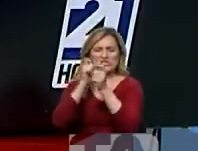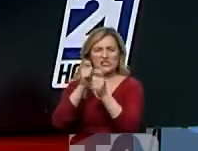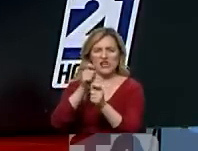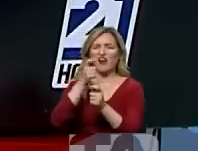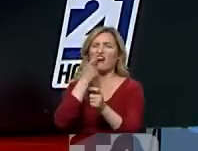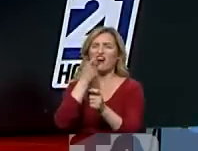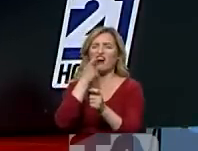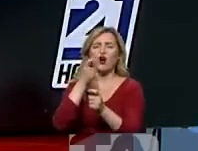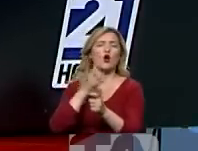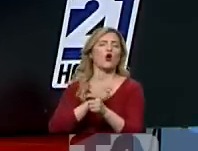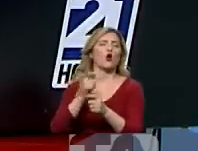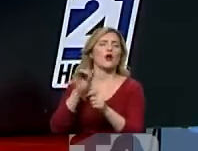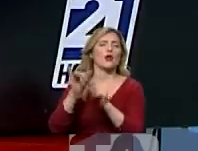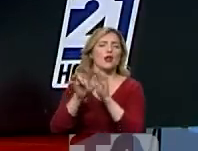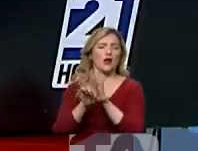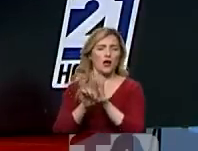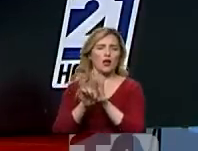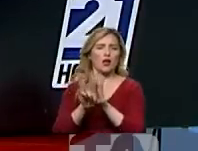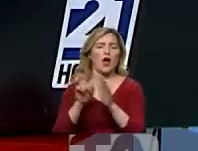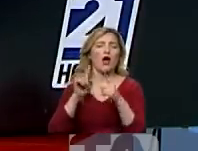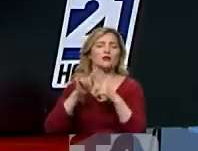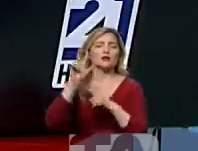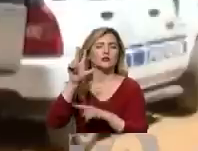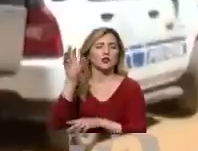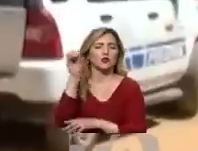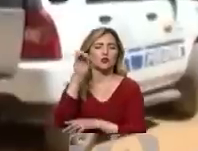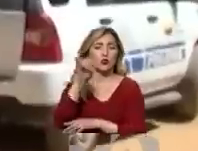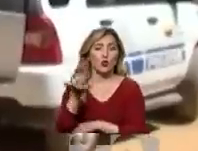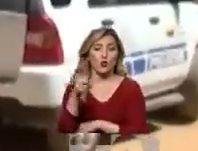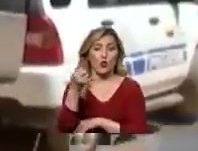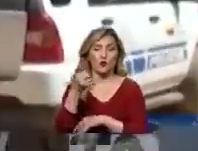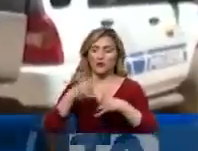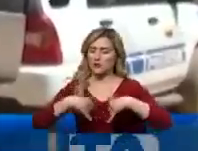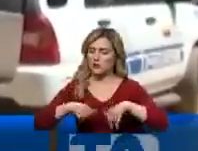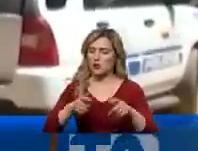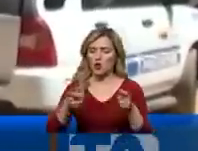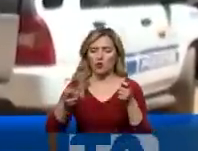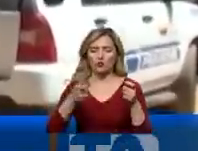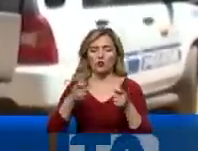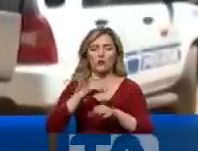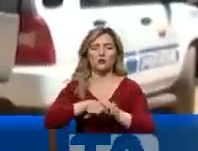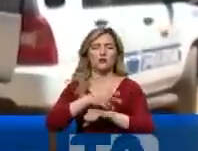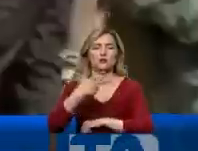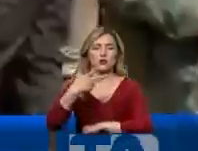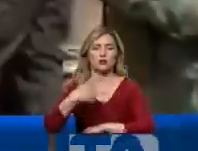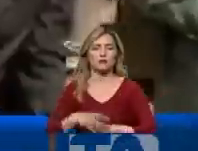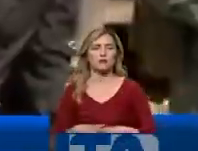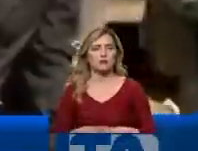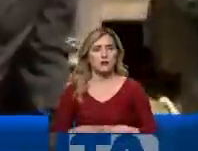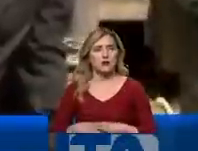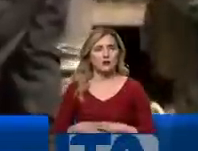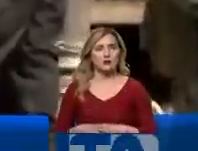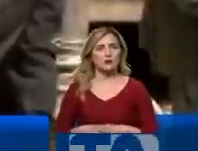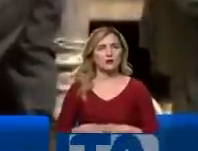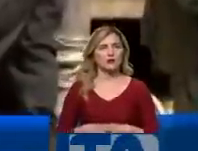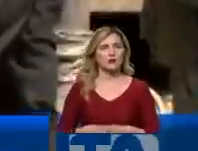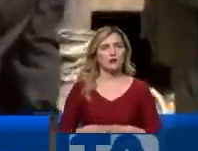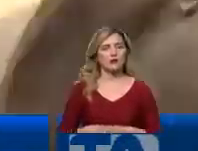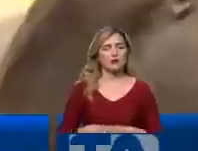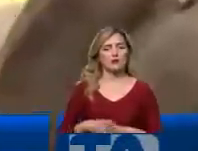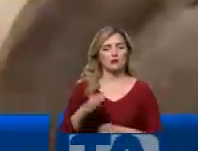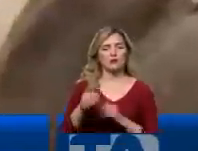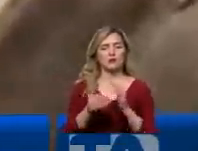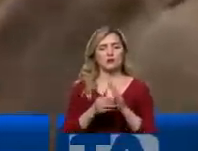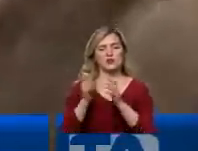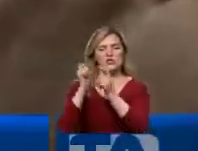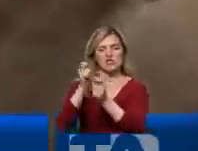jueves 3 de octubre. 3 personas fueron detenidas. Se realizó un operativo de control en contra de la actividad minera ilegal